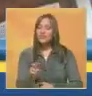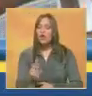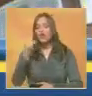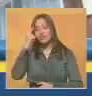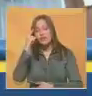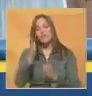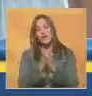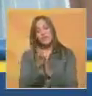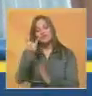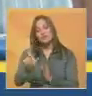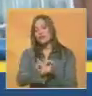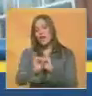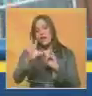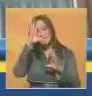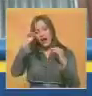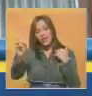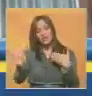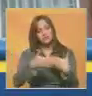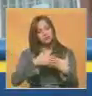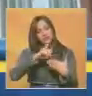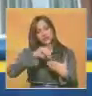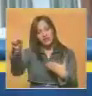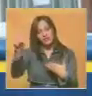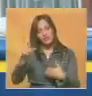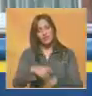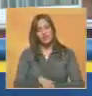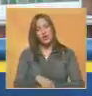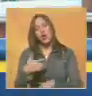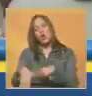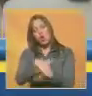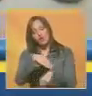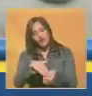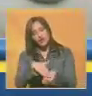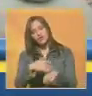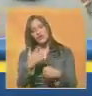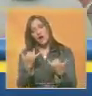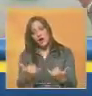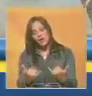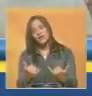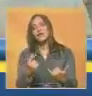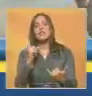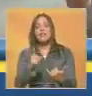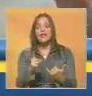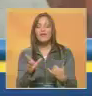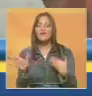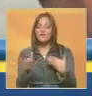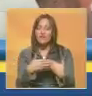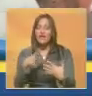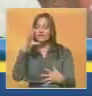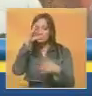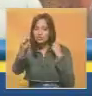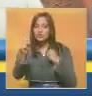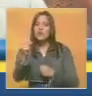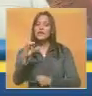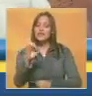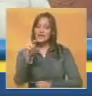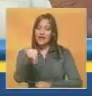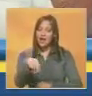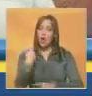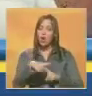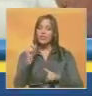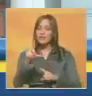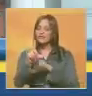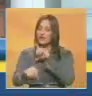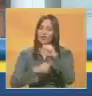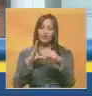iraníes cierren su embajada en esta capital, mientras que el gobierno de David Cameron ordenó el cierre de su legación en Irán y la salida